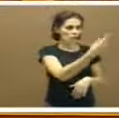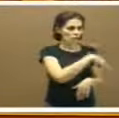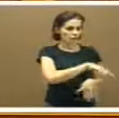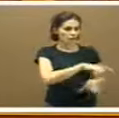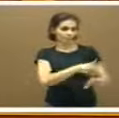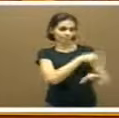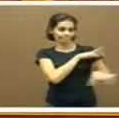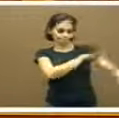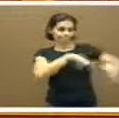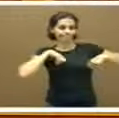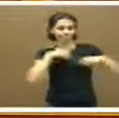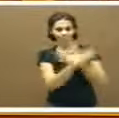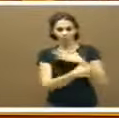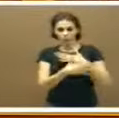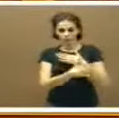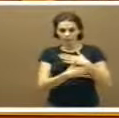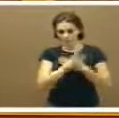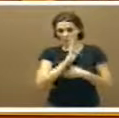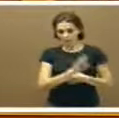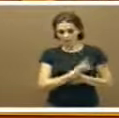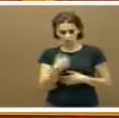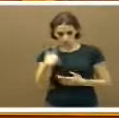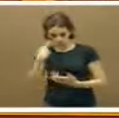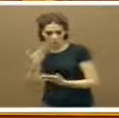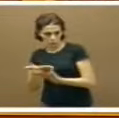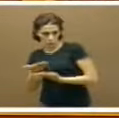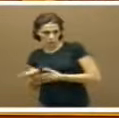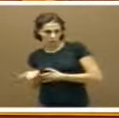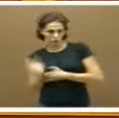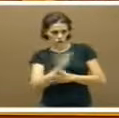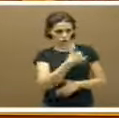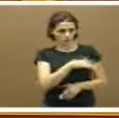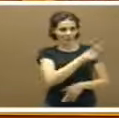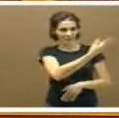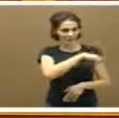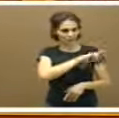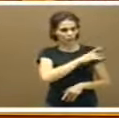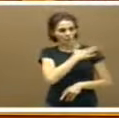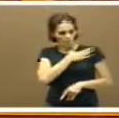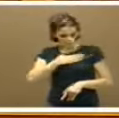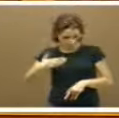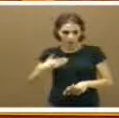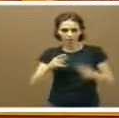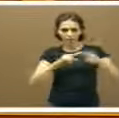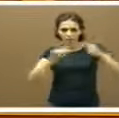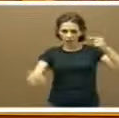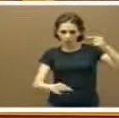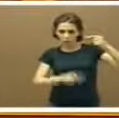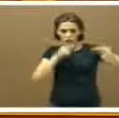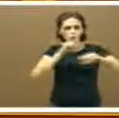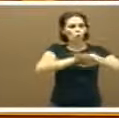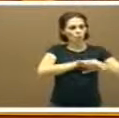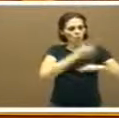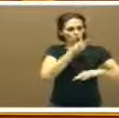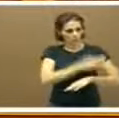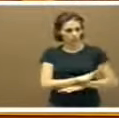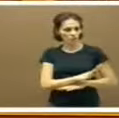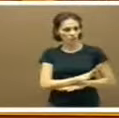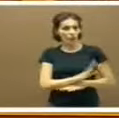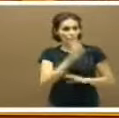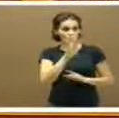gobernaban, estaban, como yo he demostrado aquí, estaban a favor del cumplimiento del déficit y no